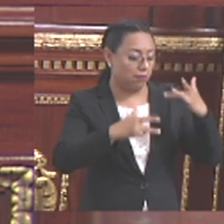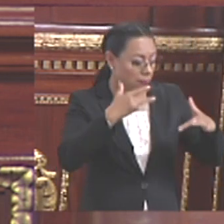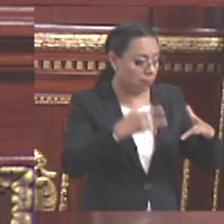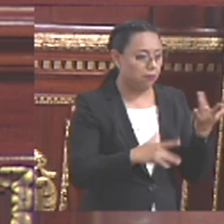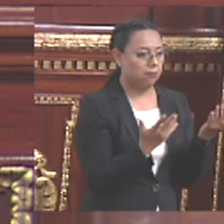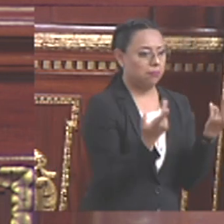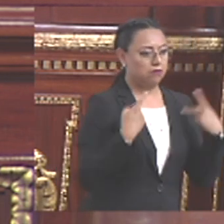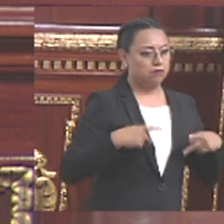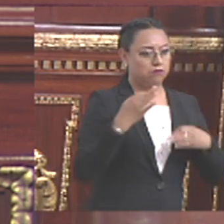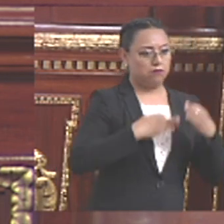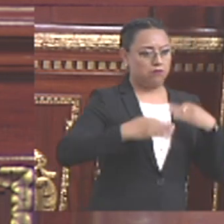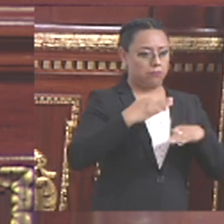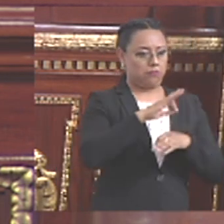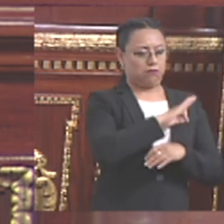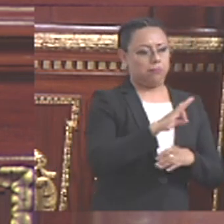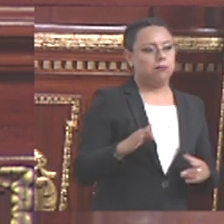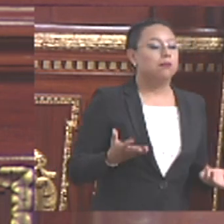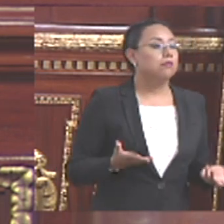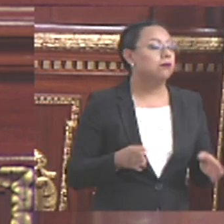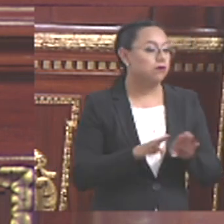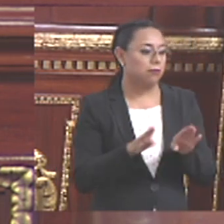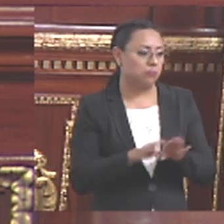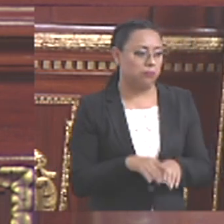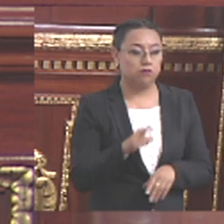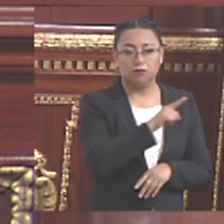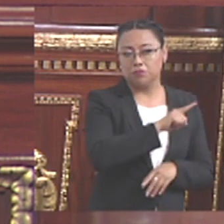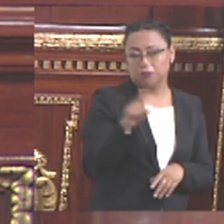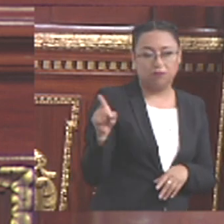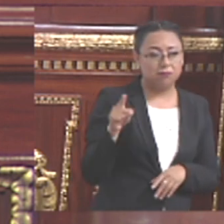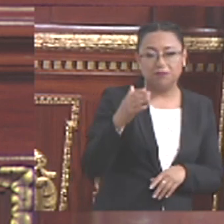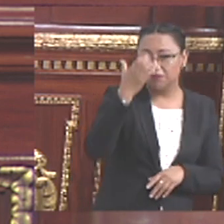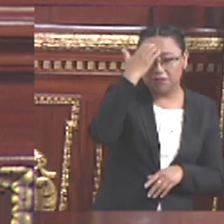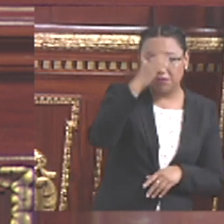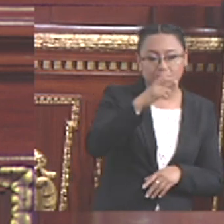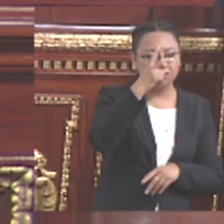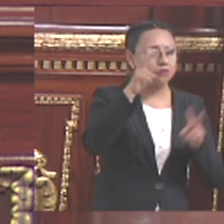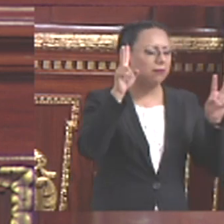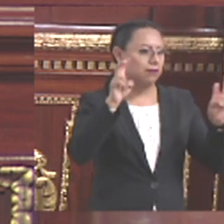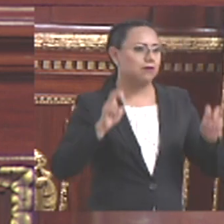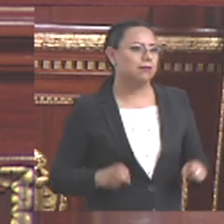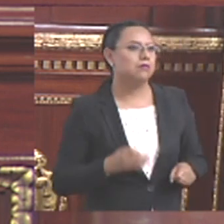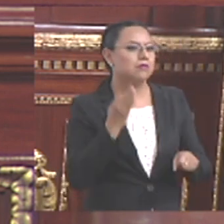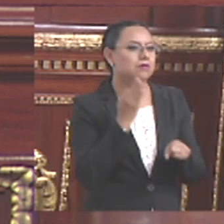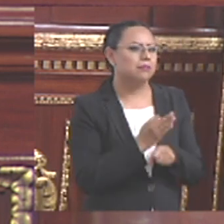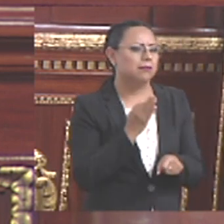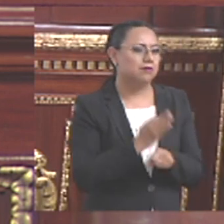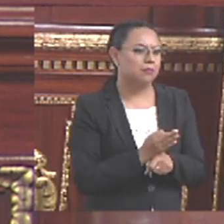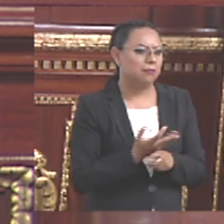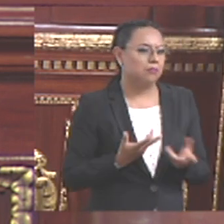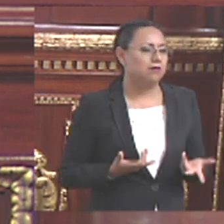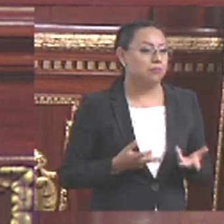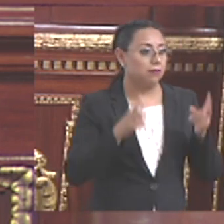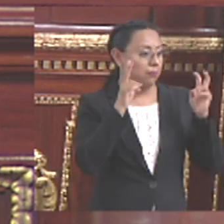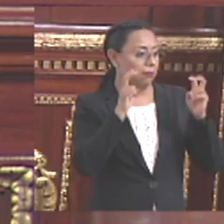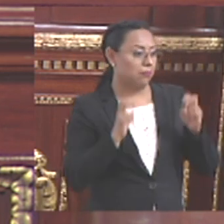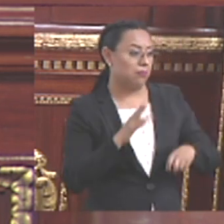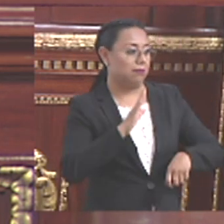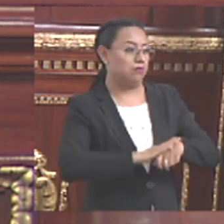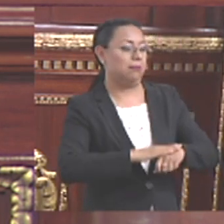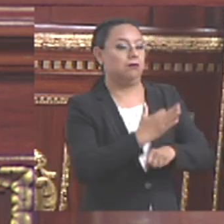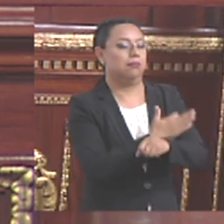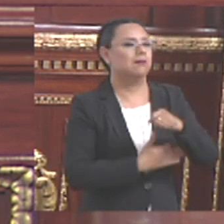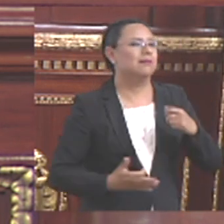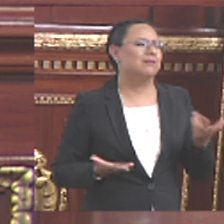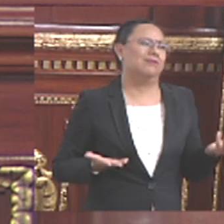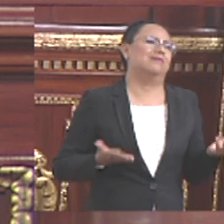necesidad cuando no conocen el tema. No me digan que me paso del tema, porque todos los